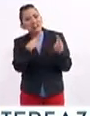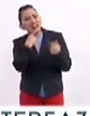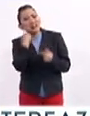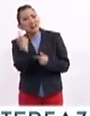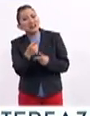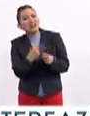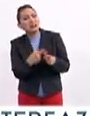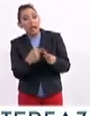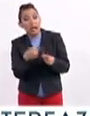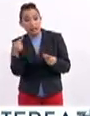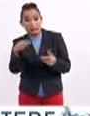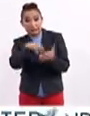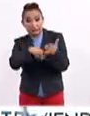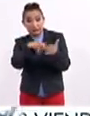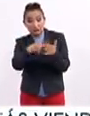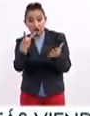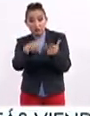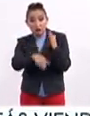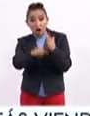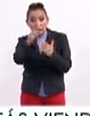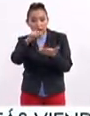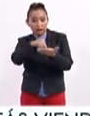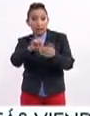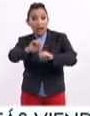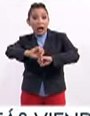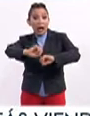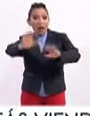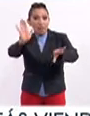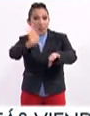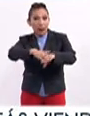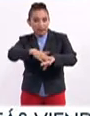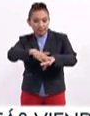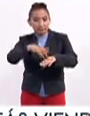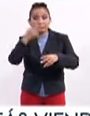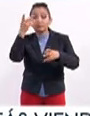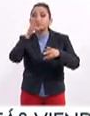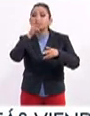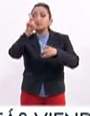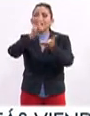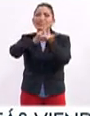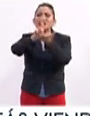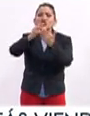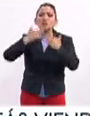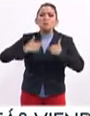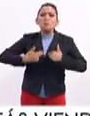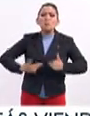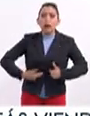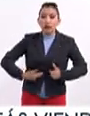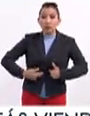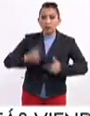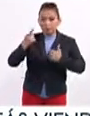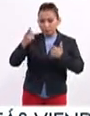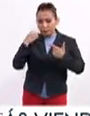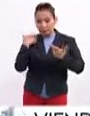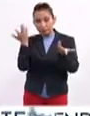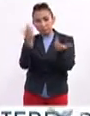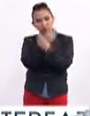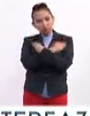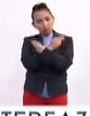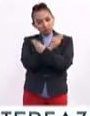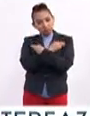mandato. En esa reforma del 2011 se clarificó muchas cosas. El término derechos humanos, que estaba en el ámbito de la moral y la